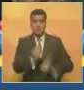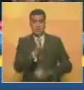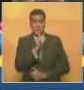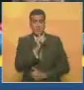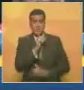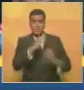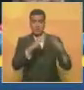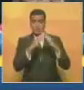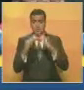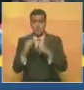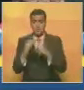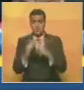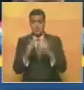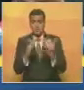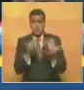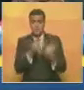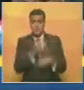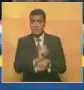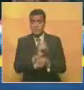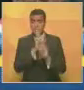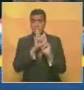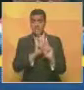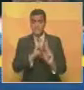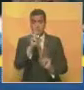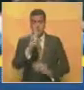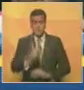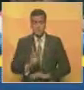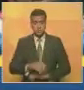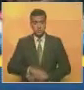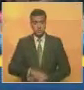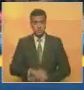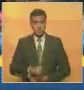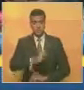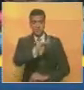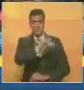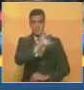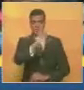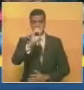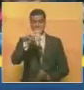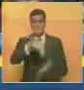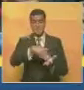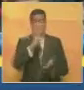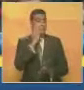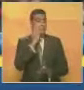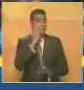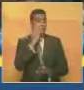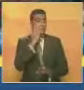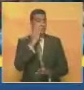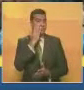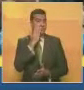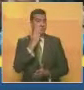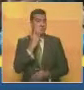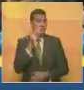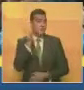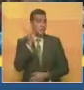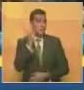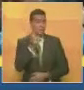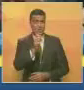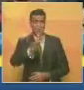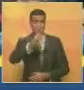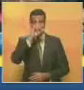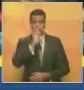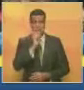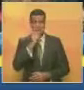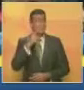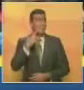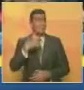sus casas. Este es el momento de darle respuestas al país, a las más de 180 mil madres y mujeres que en estos 13 años han